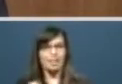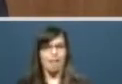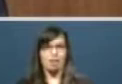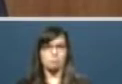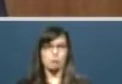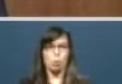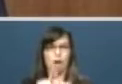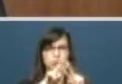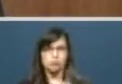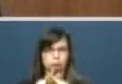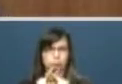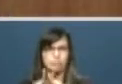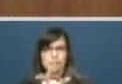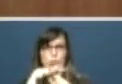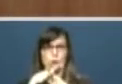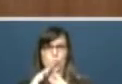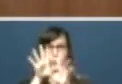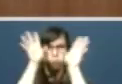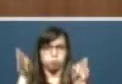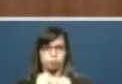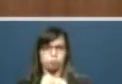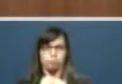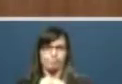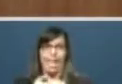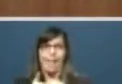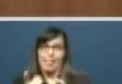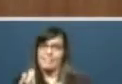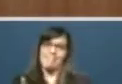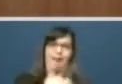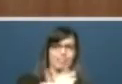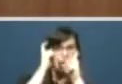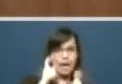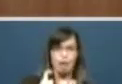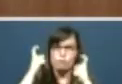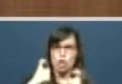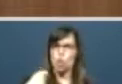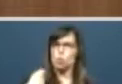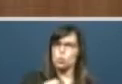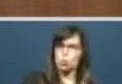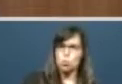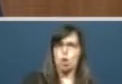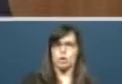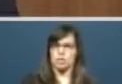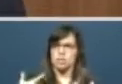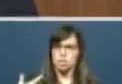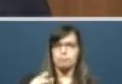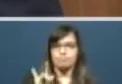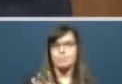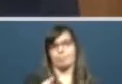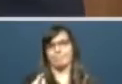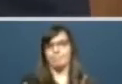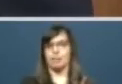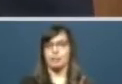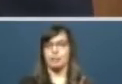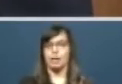de situación de no ser por un esfuerzo previo tan exigente e ingrato como necesario e importante me refiero